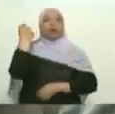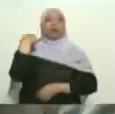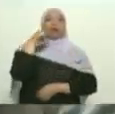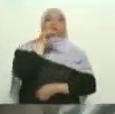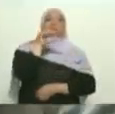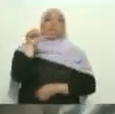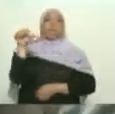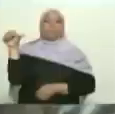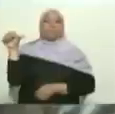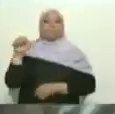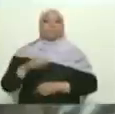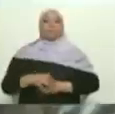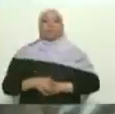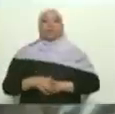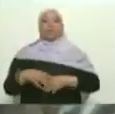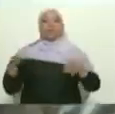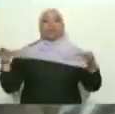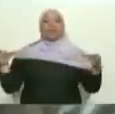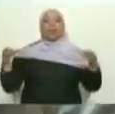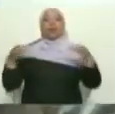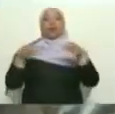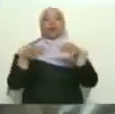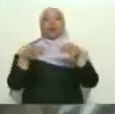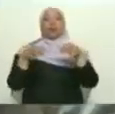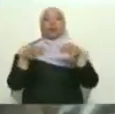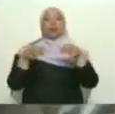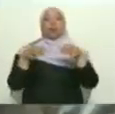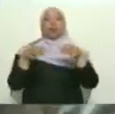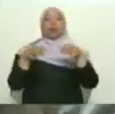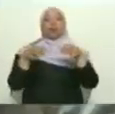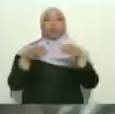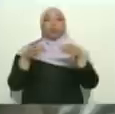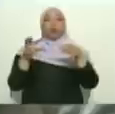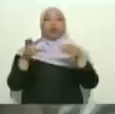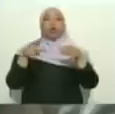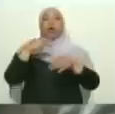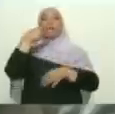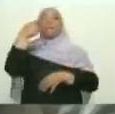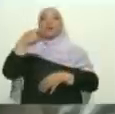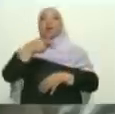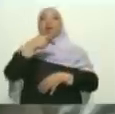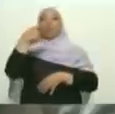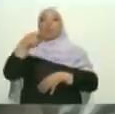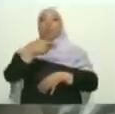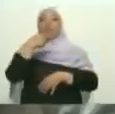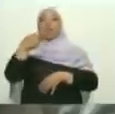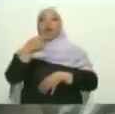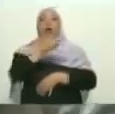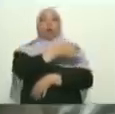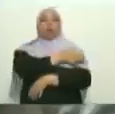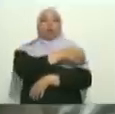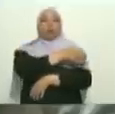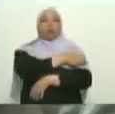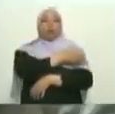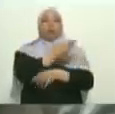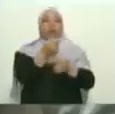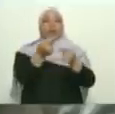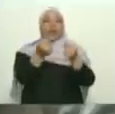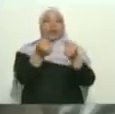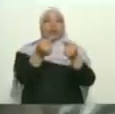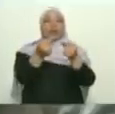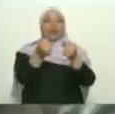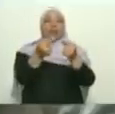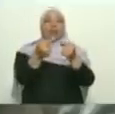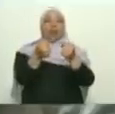este sector extremista que ha utilizado la política para hacer dinero a manos